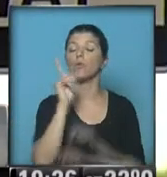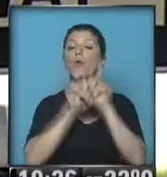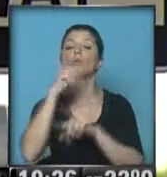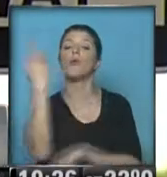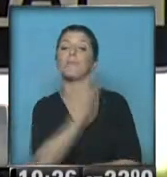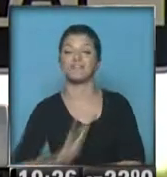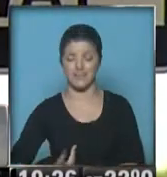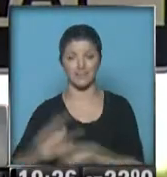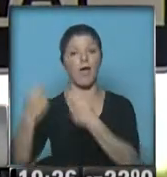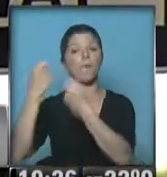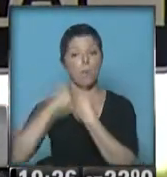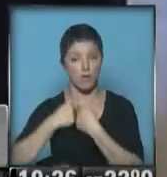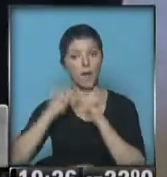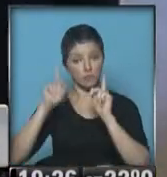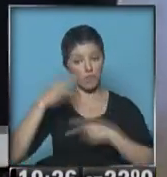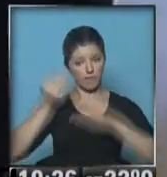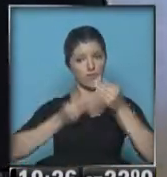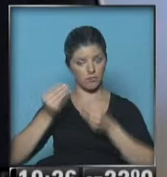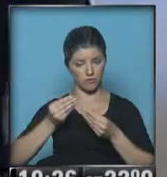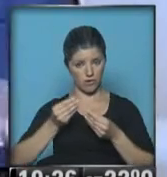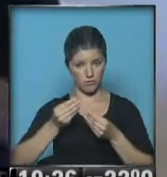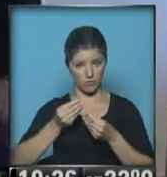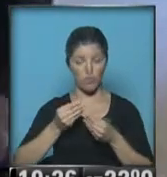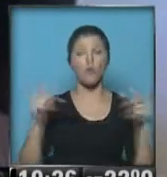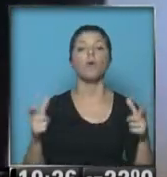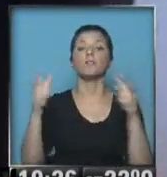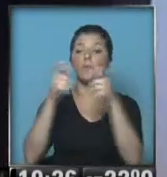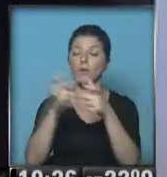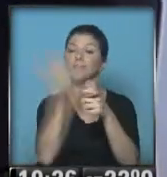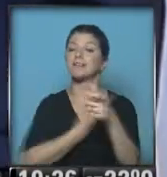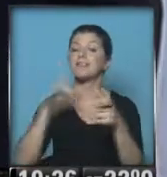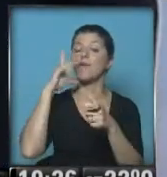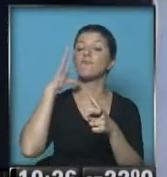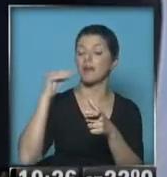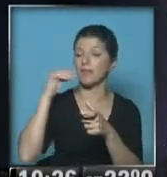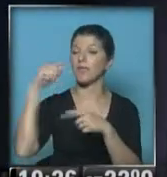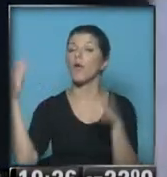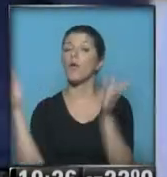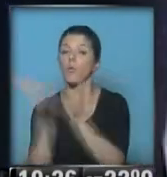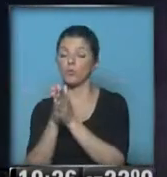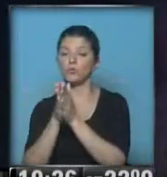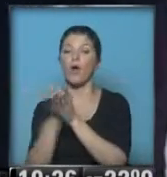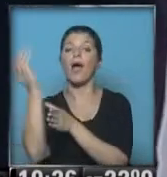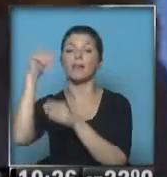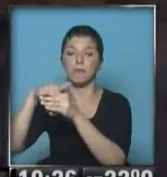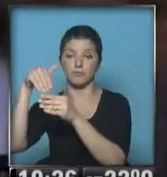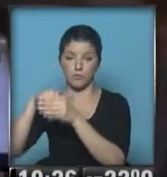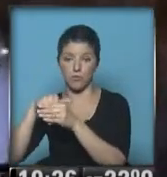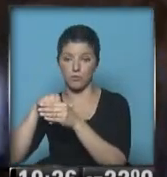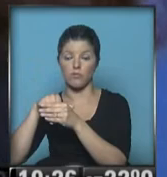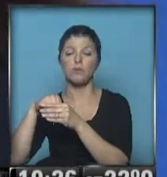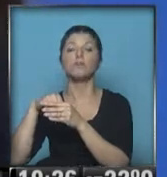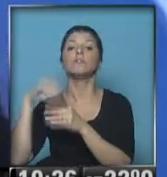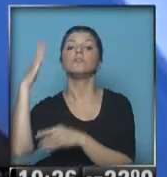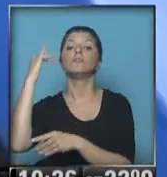políticos. Y también financiero, a partir del encuentro de Cristina Fernández de Kirchner con el inversor húngaro George